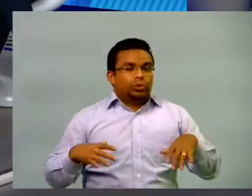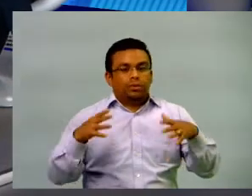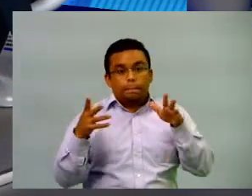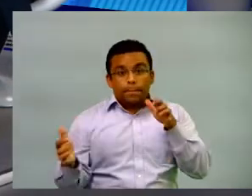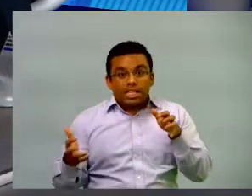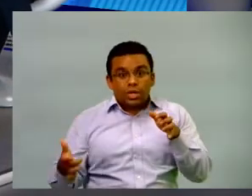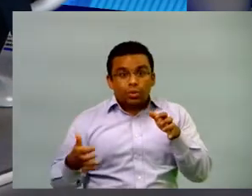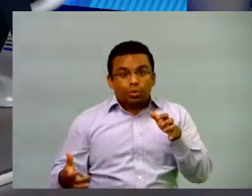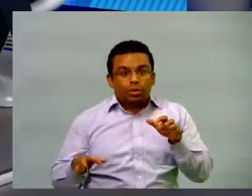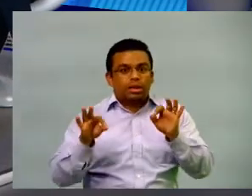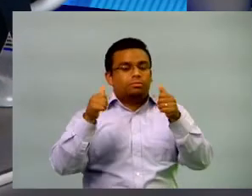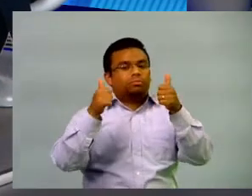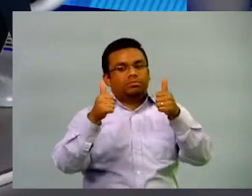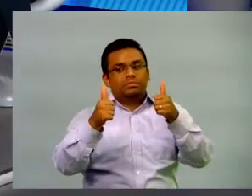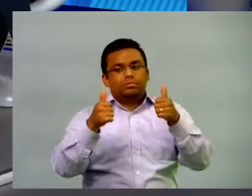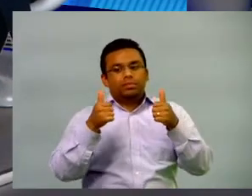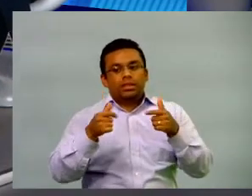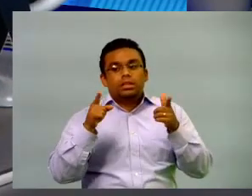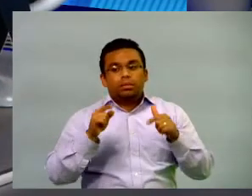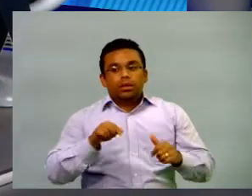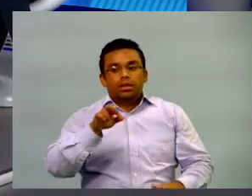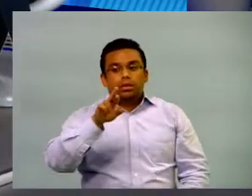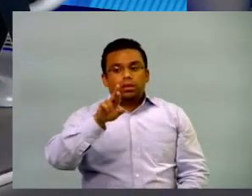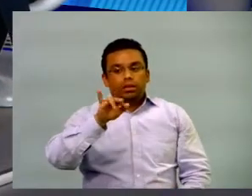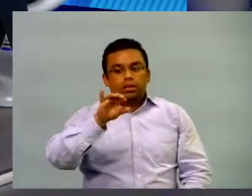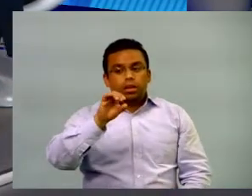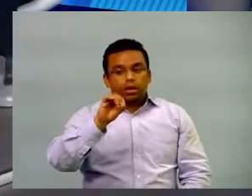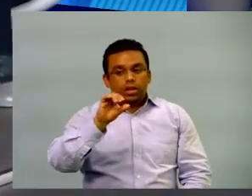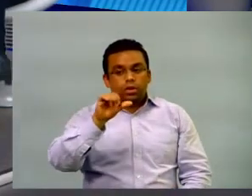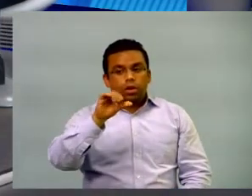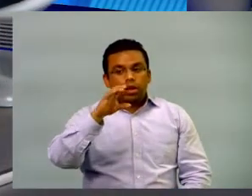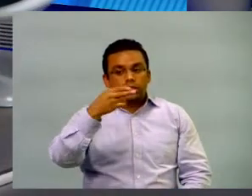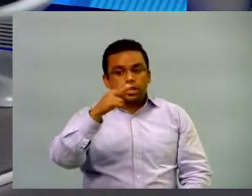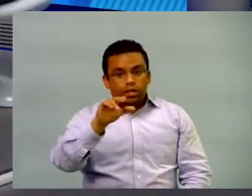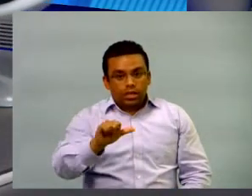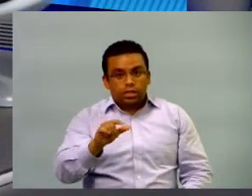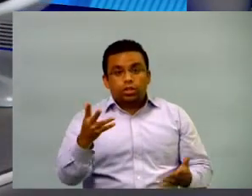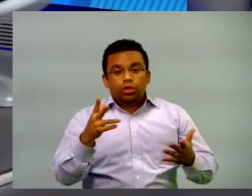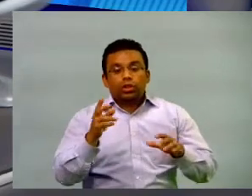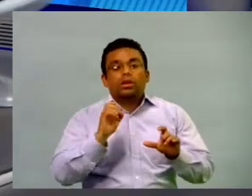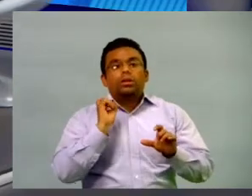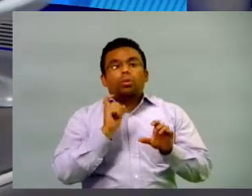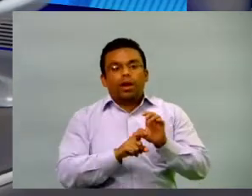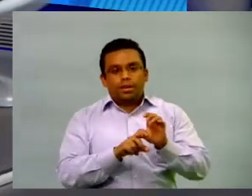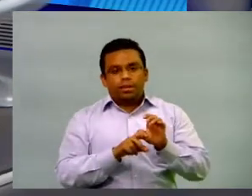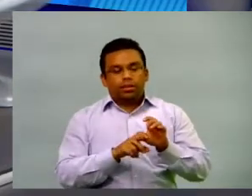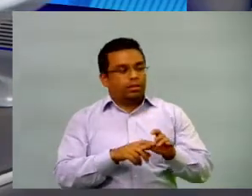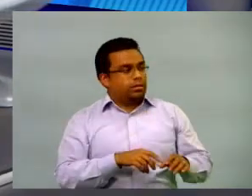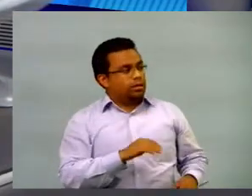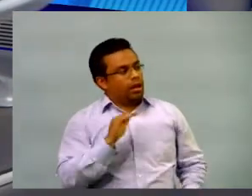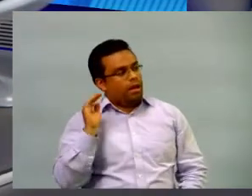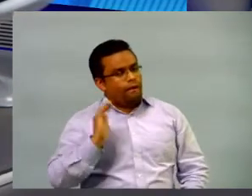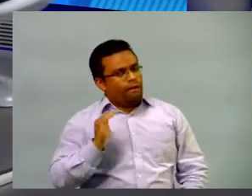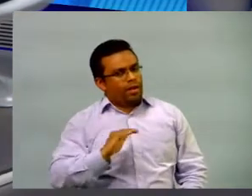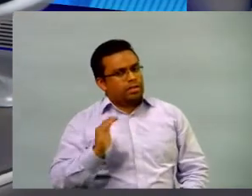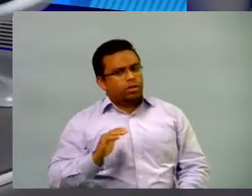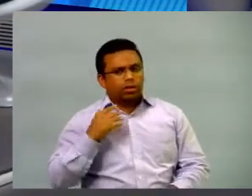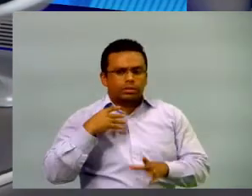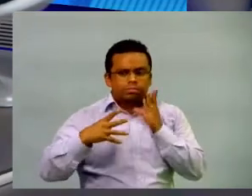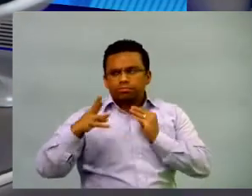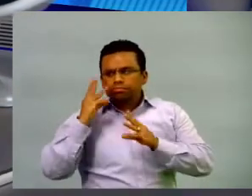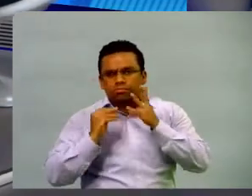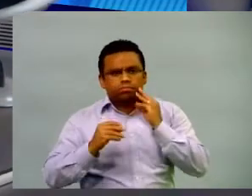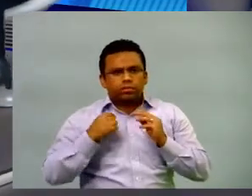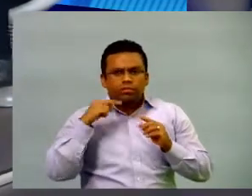Valledupar también, y de Riohacha en La Guajira. No, jefe, ¿y usted qué espera de estas experiencias que vamos a ver? No. ¿Qué